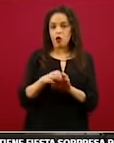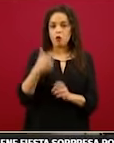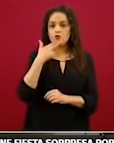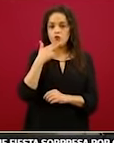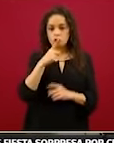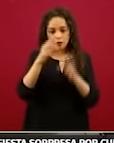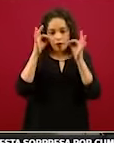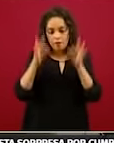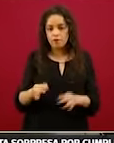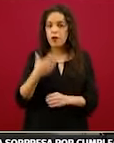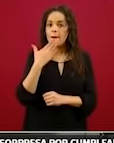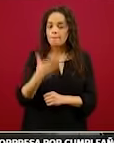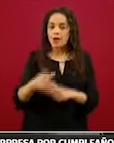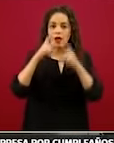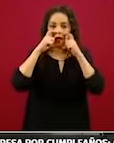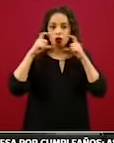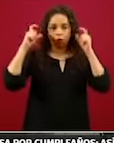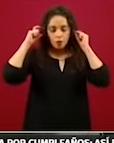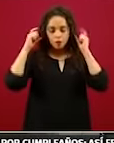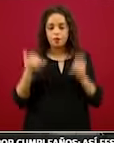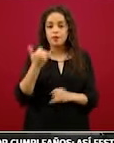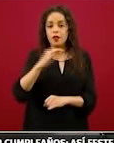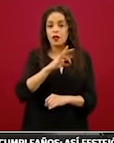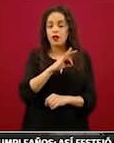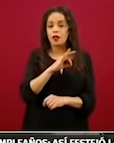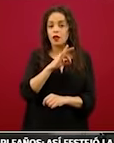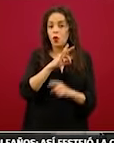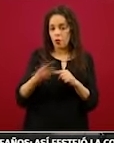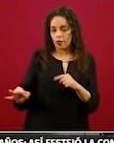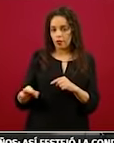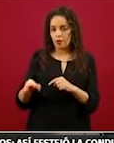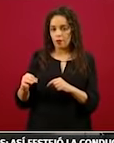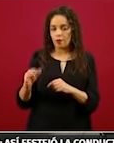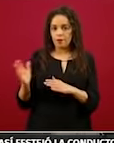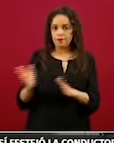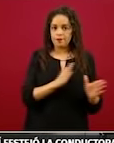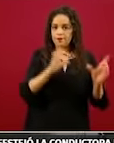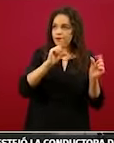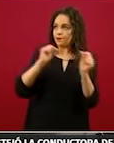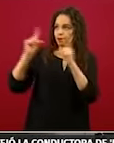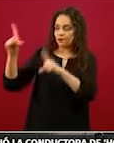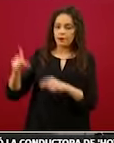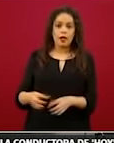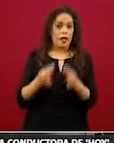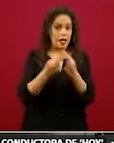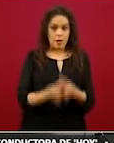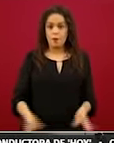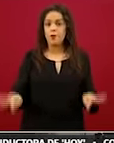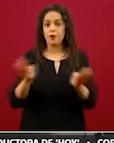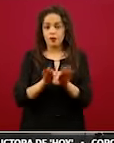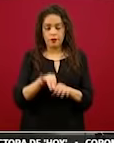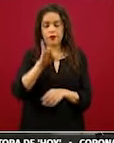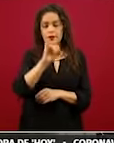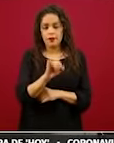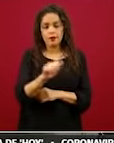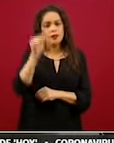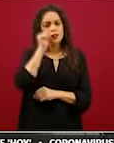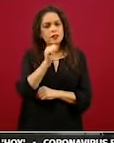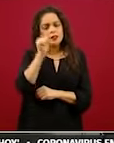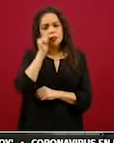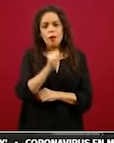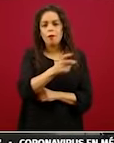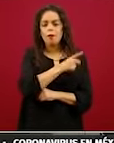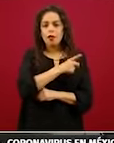la siguiente, por favor. Y el último punto que es fundamental es siempre consideremos